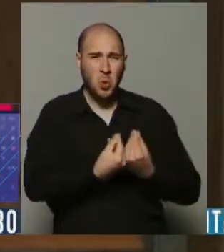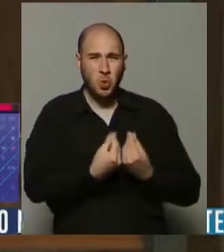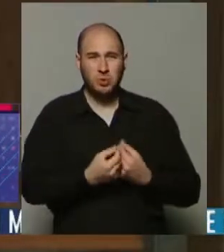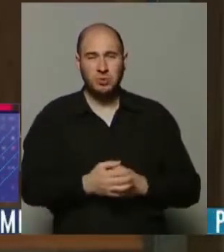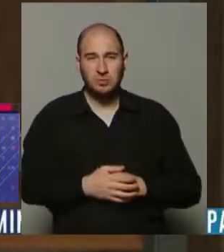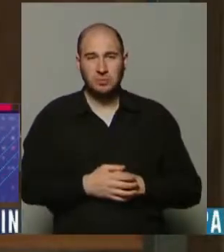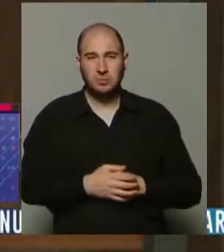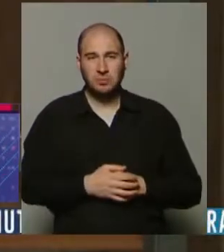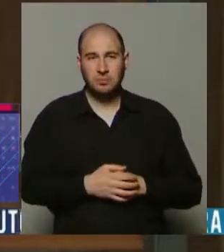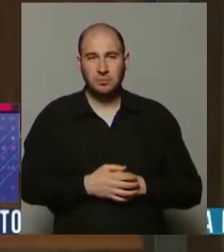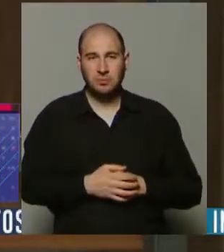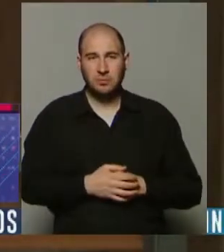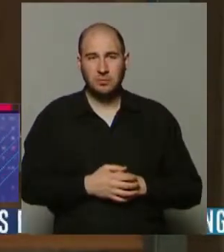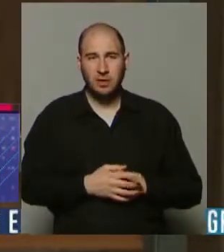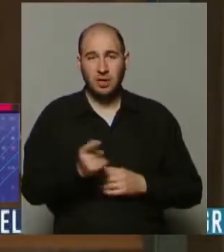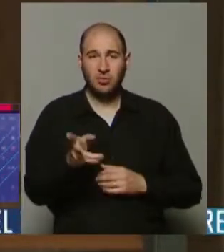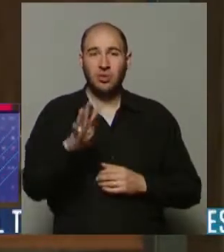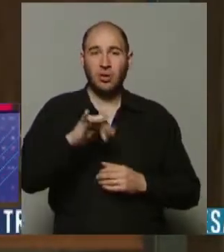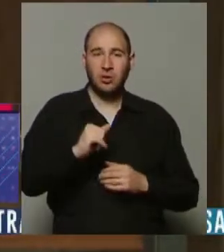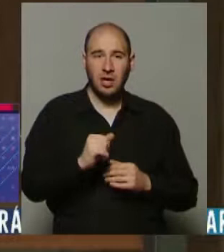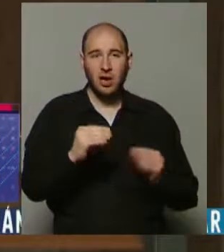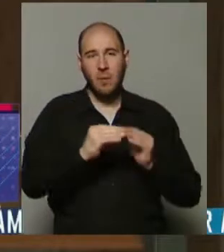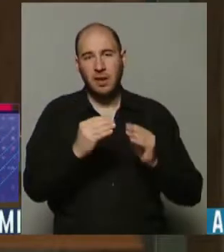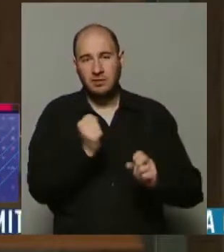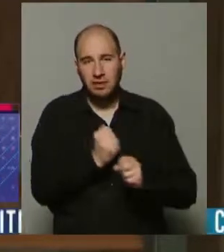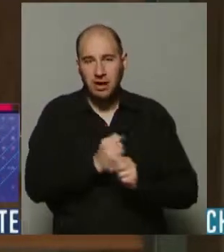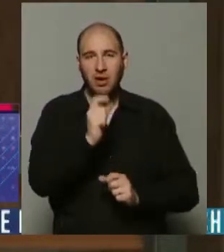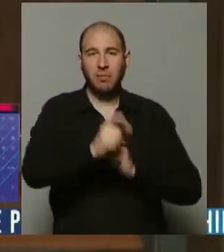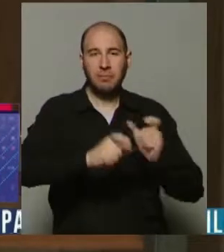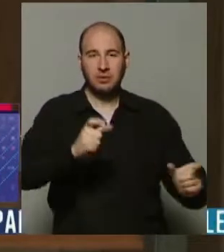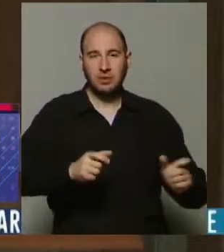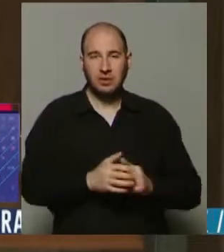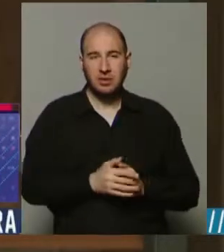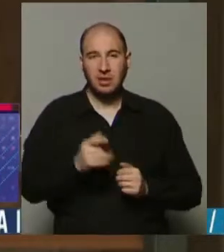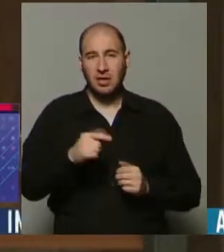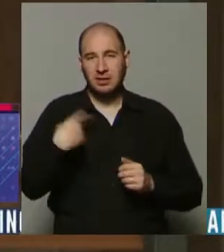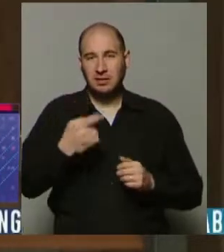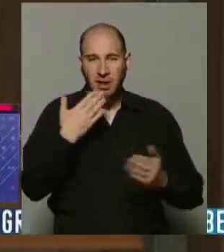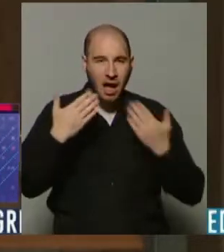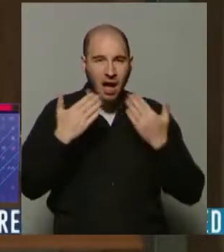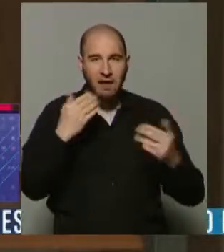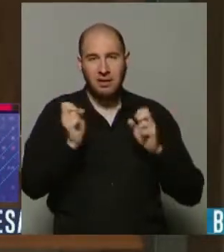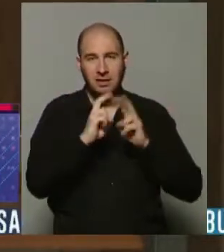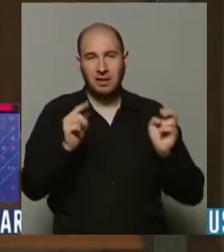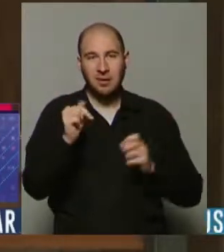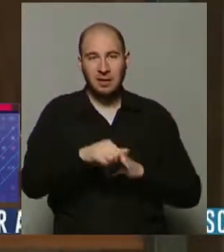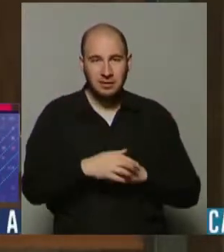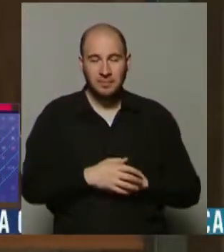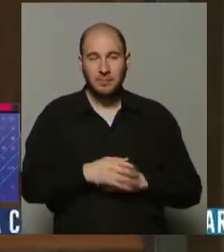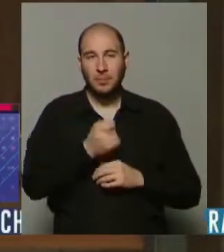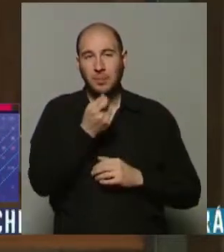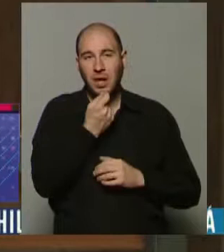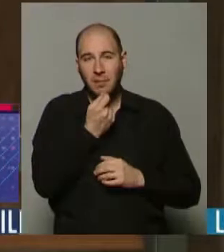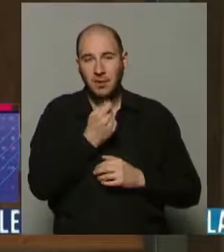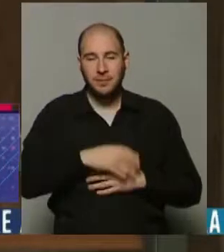uno a diario con los compañeros de trabajo, con la gente que uno se roza habitualmente, habla del tema y tal vez se encuentra